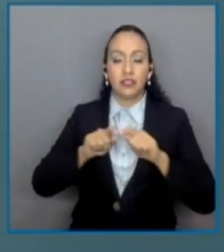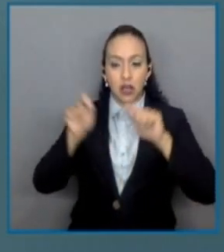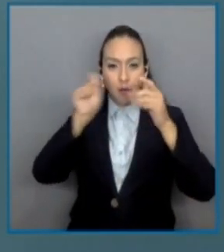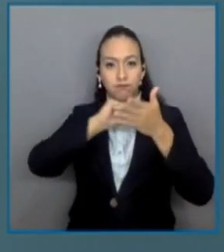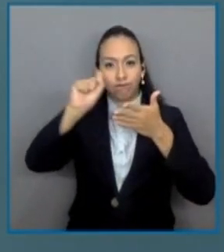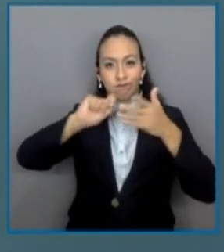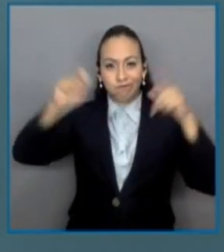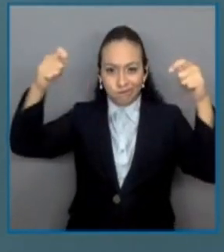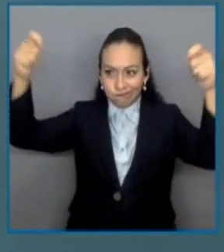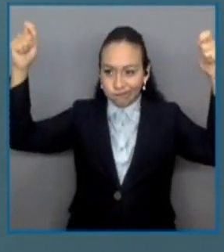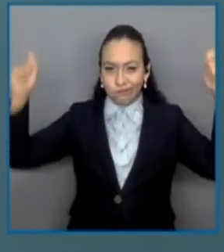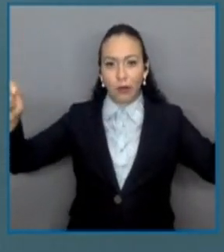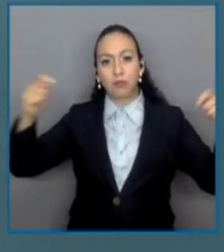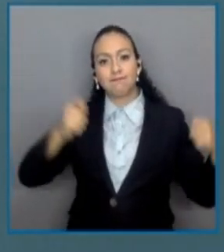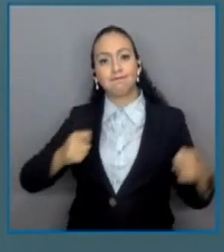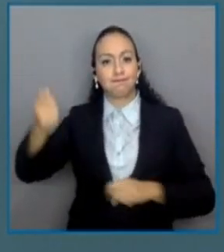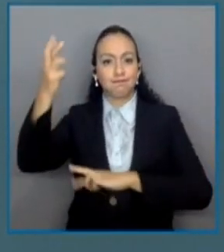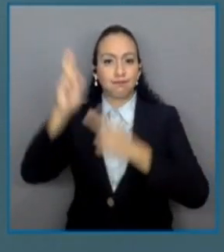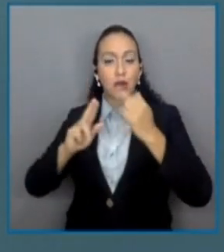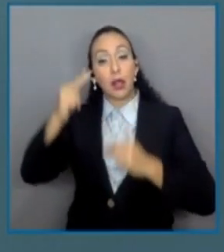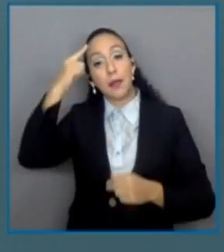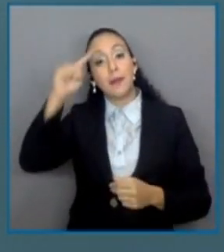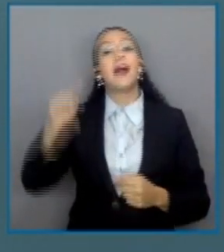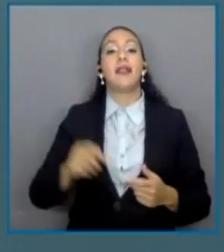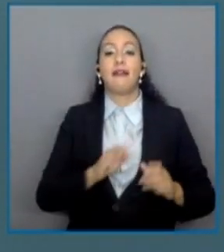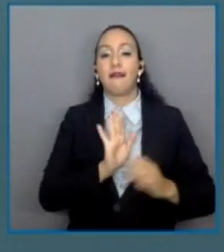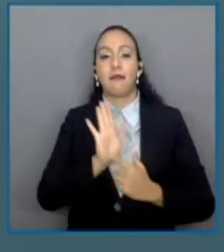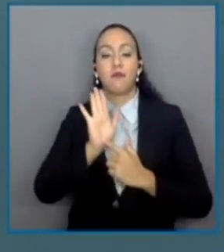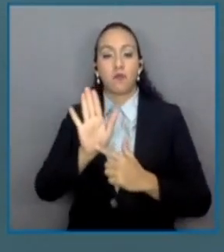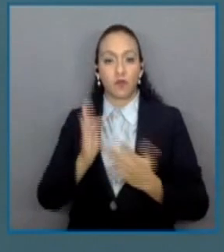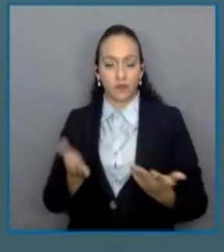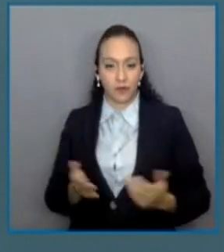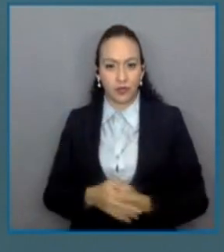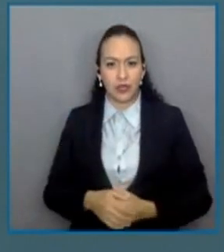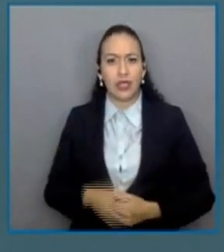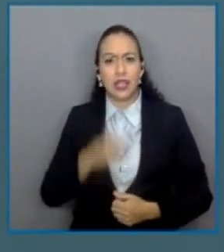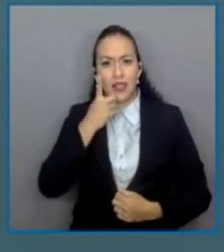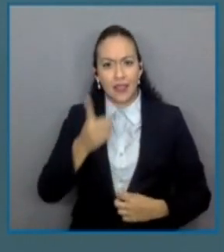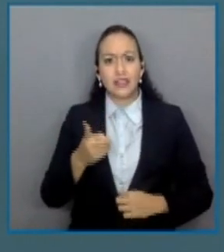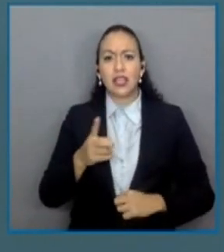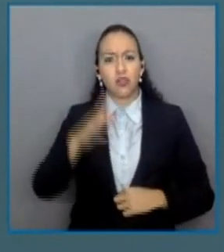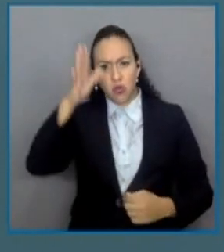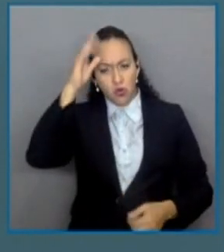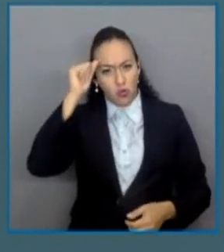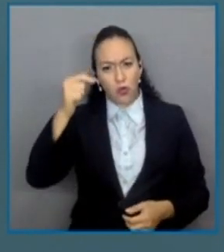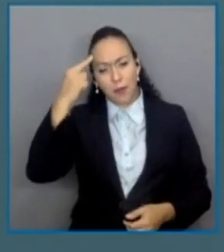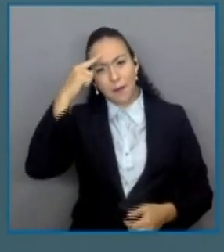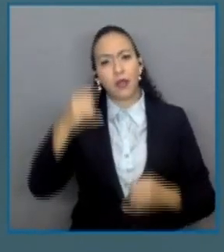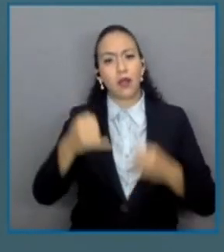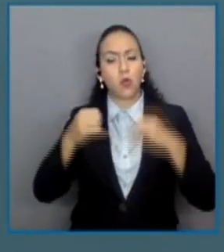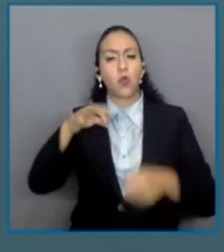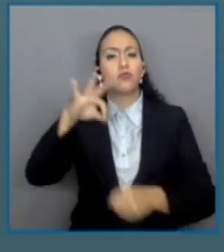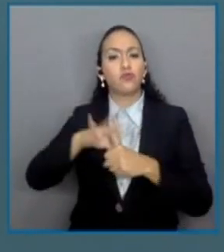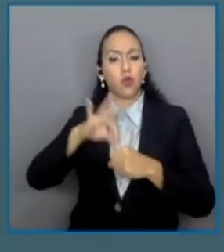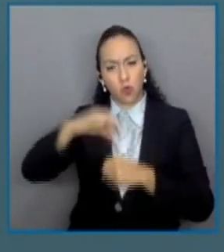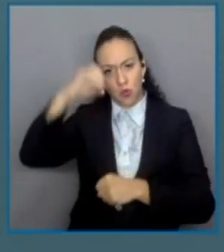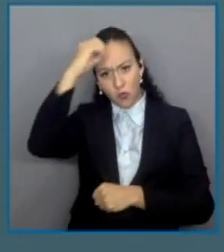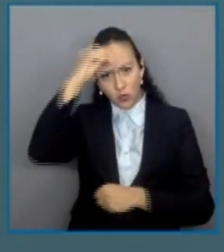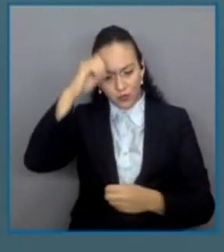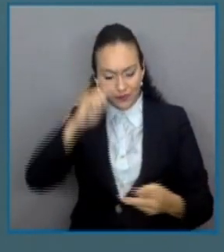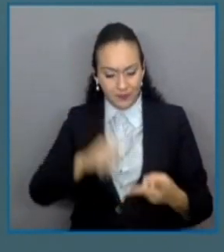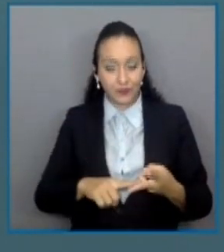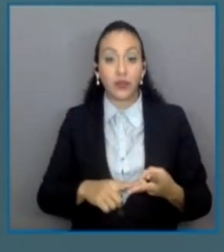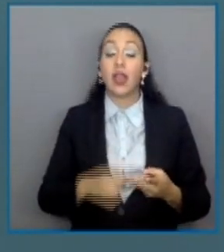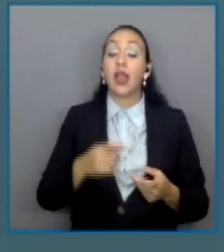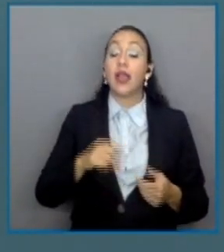que resultaron en una simulación, rechazo absoluto a la designación de juzgadores mediante voto popular, lectura en todos los